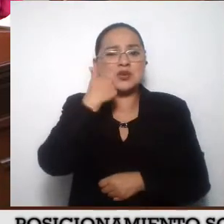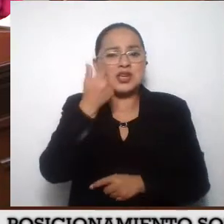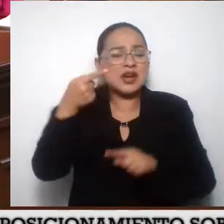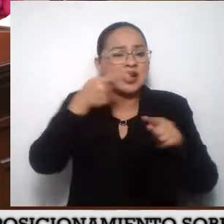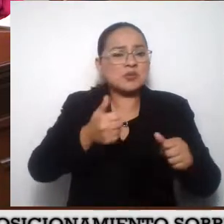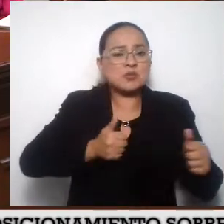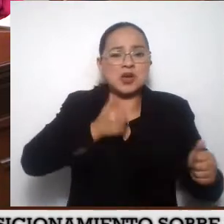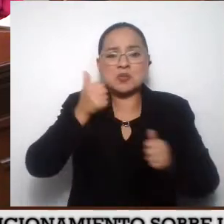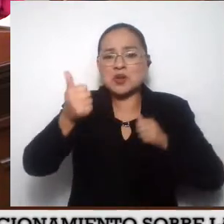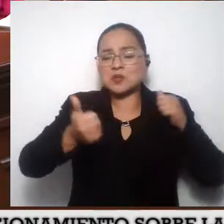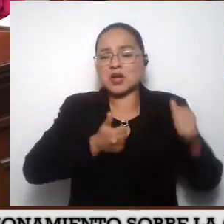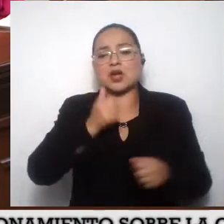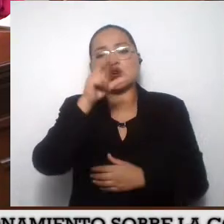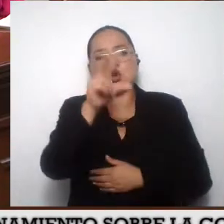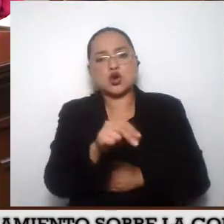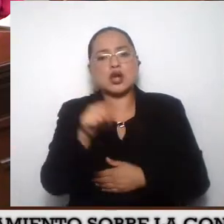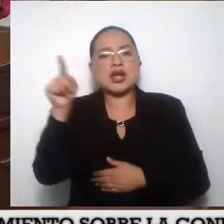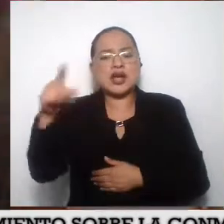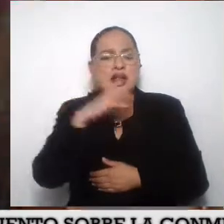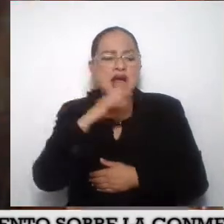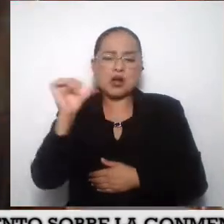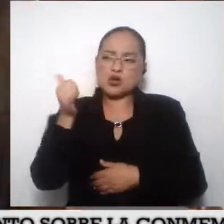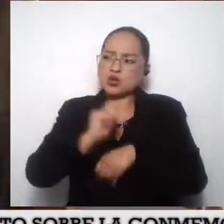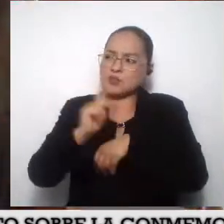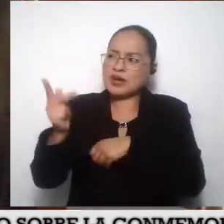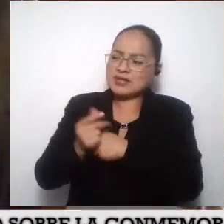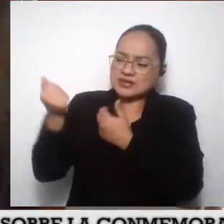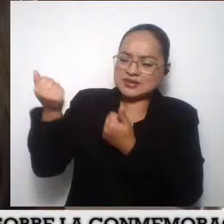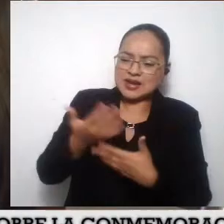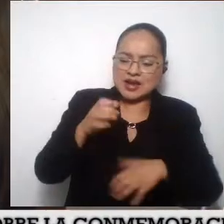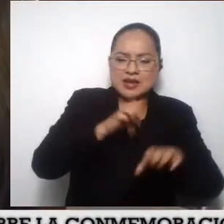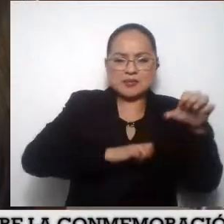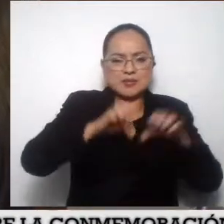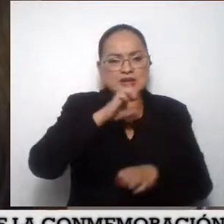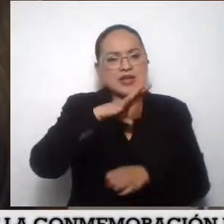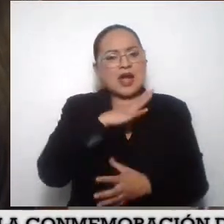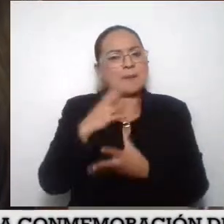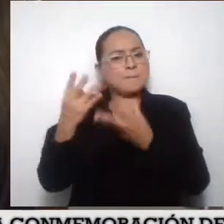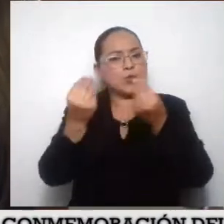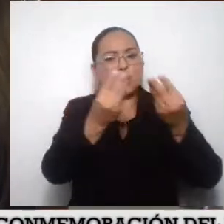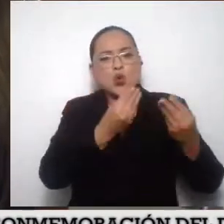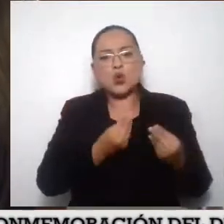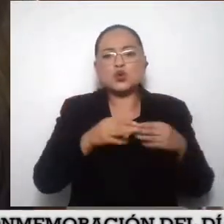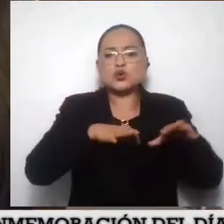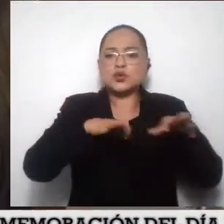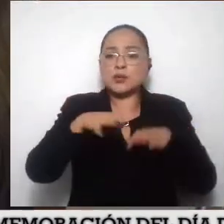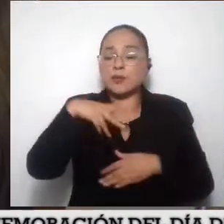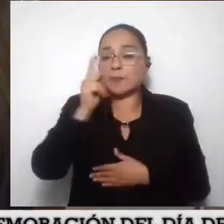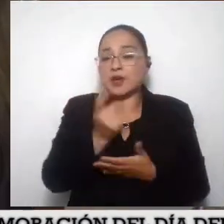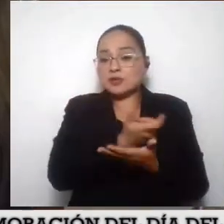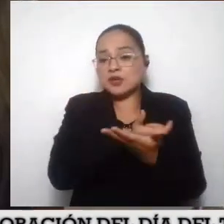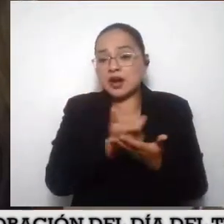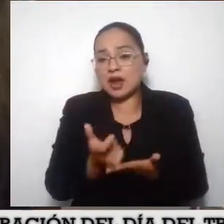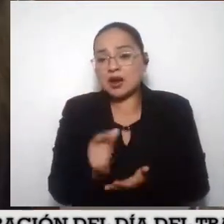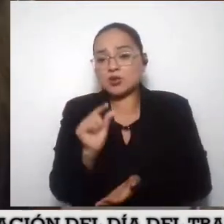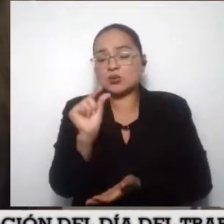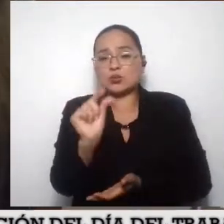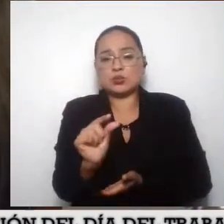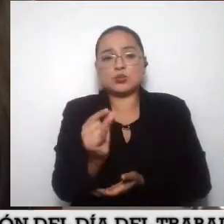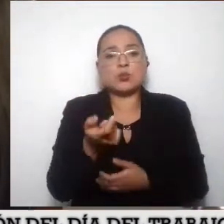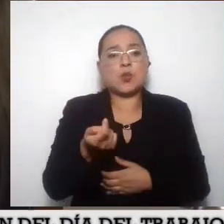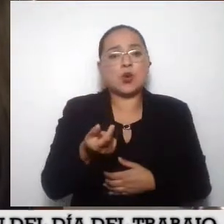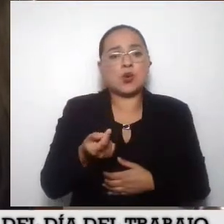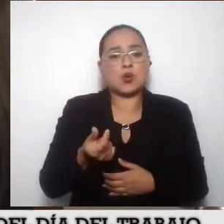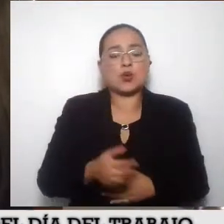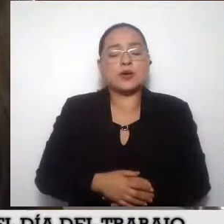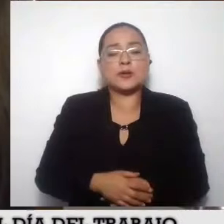que hay mucha inversión extranjera, hay mucho empleo, como dicen, con la inversión extranjera, pero con salarios muy mal pagados. En ese